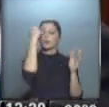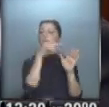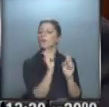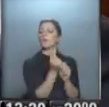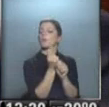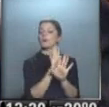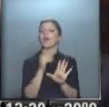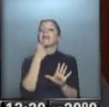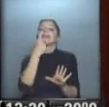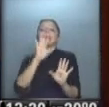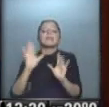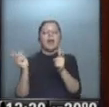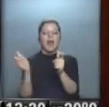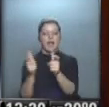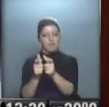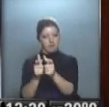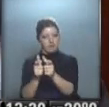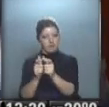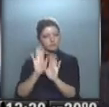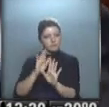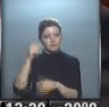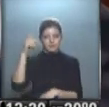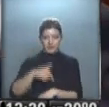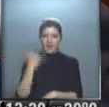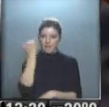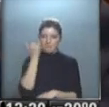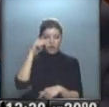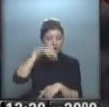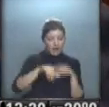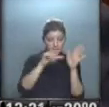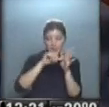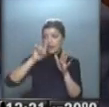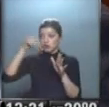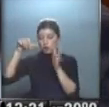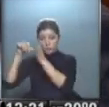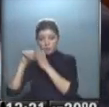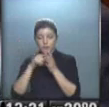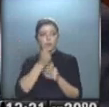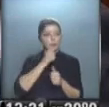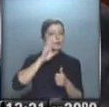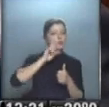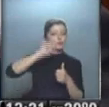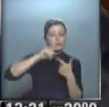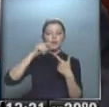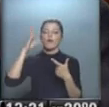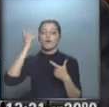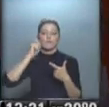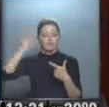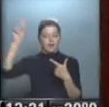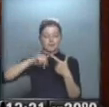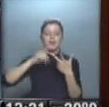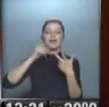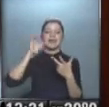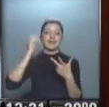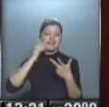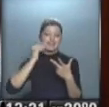aplicar según la Cámara. Cosa que pasa, como se ha explicado muy bien acá, en todos los países del mundo, o en muchos, en Estados Unidos, en Francia, en Inglaterra, está regulada la